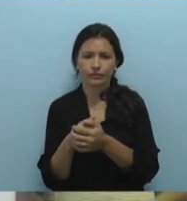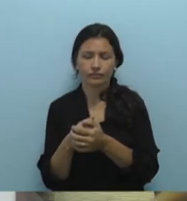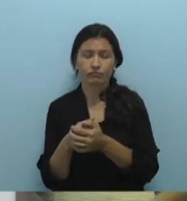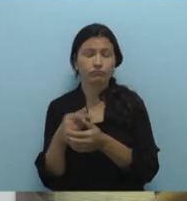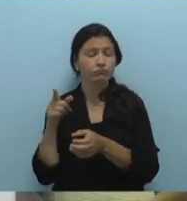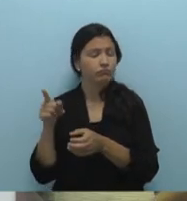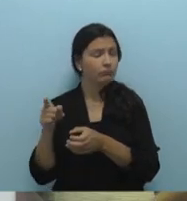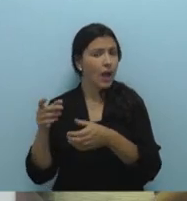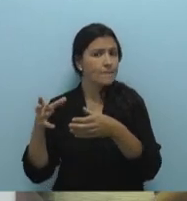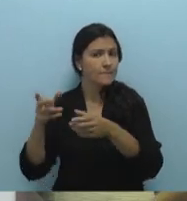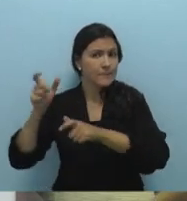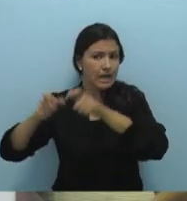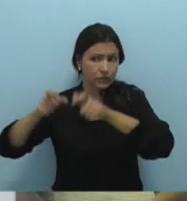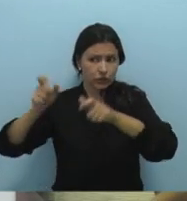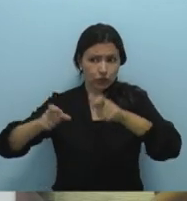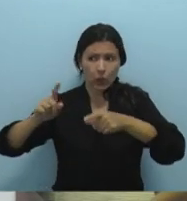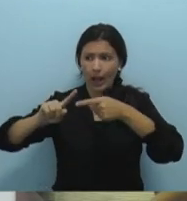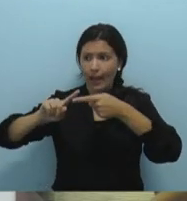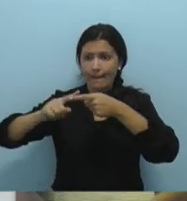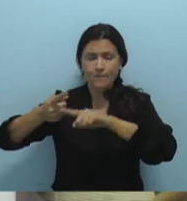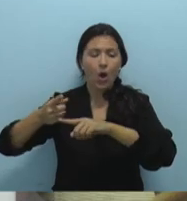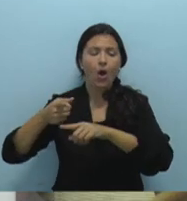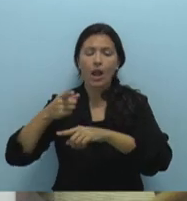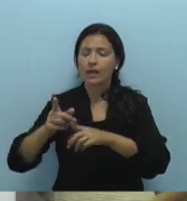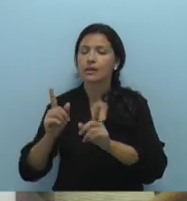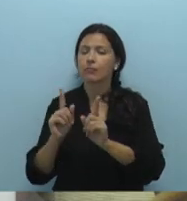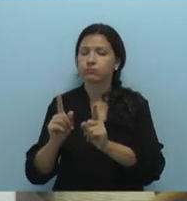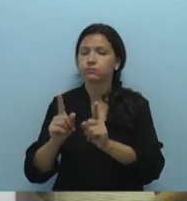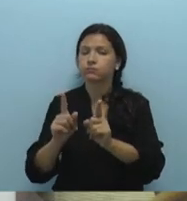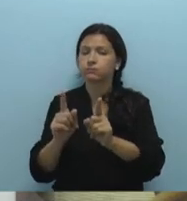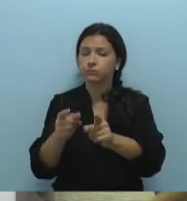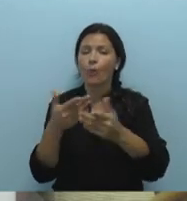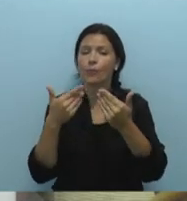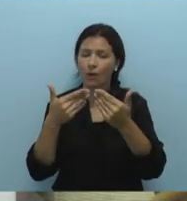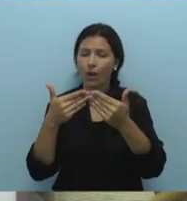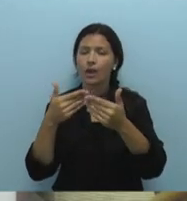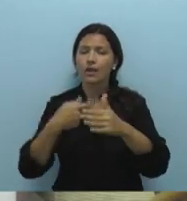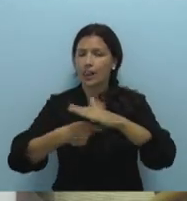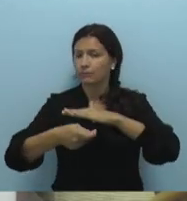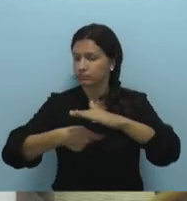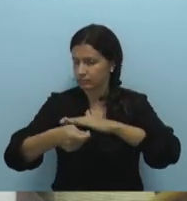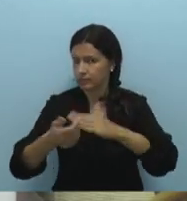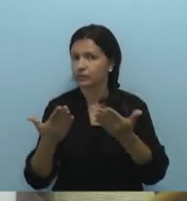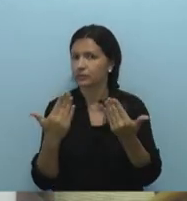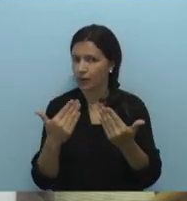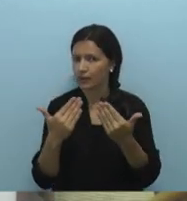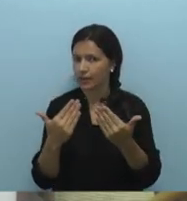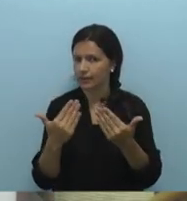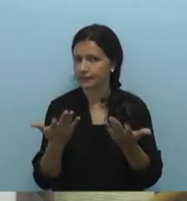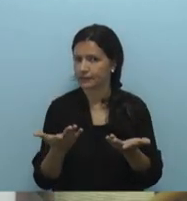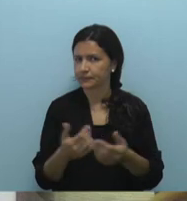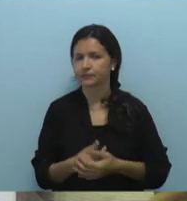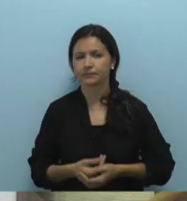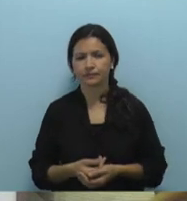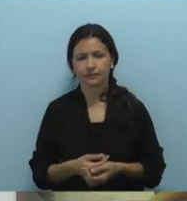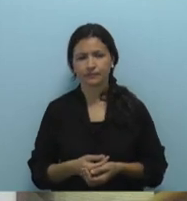mucho tiempo le permitieron la impunidad para desarrollar sus tareas ilícitas. Es grave a